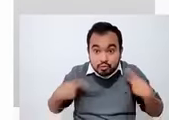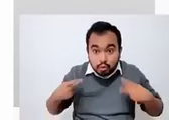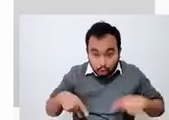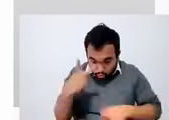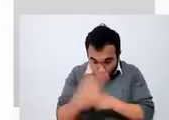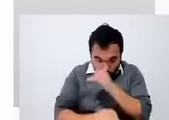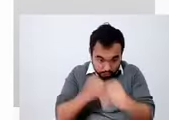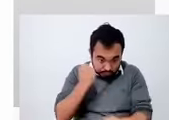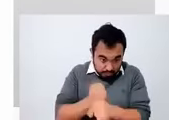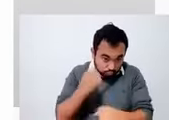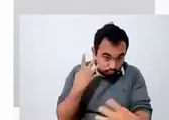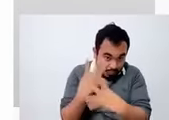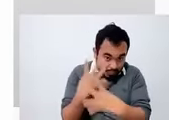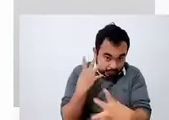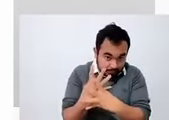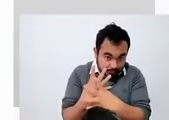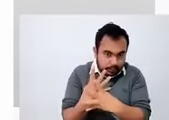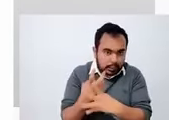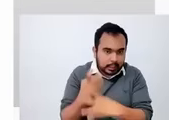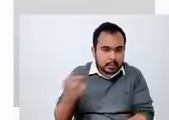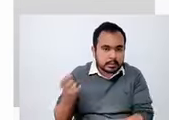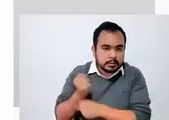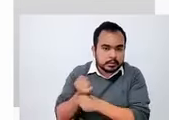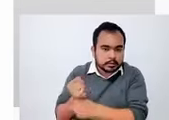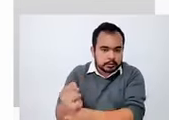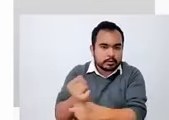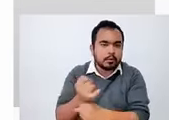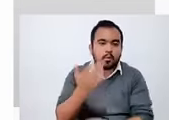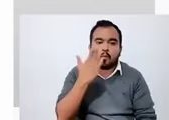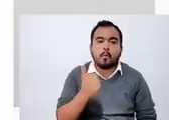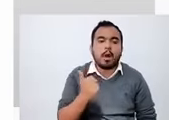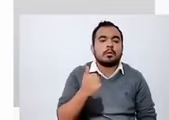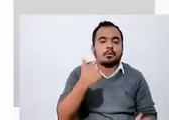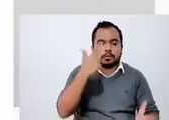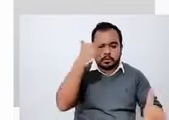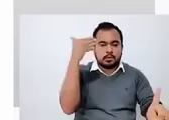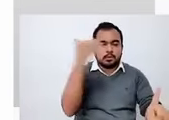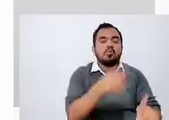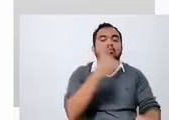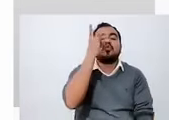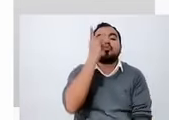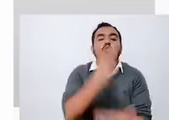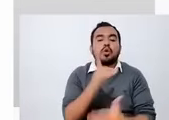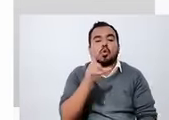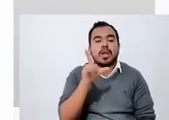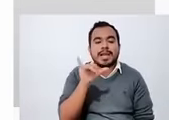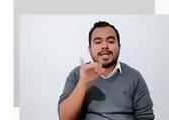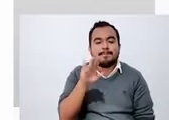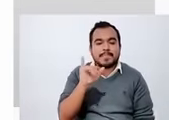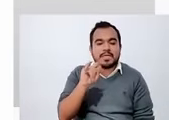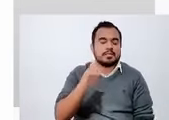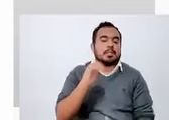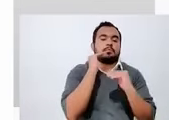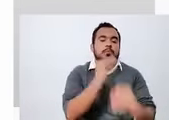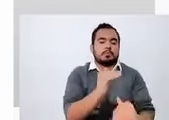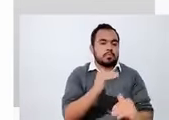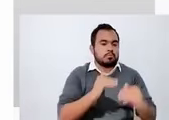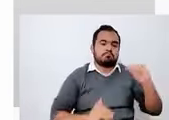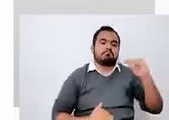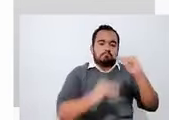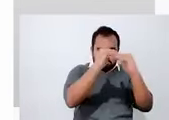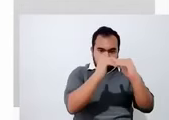eso es lo que niega la doctrina. Dice, no, no hay merecimiento. Es solo un límite. A ver, esto hace que la